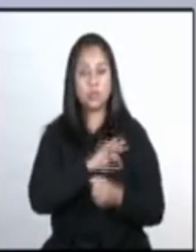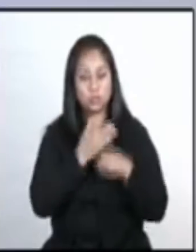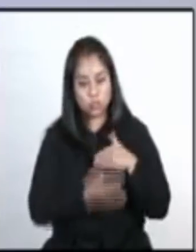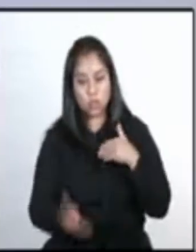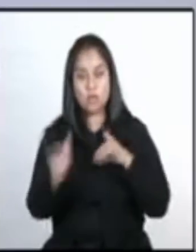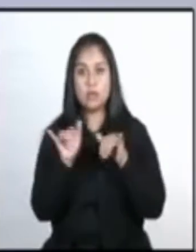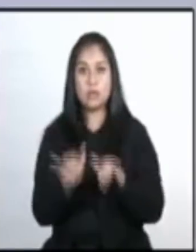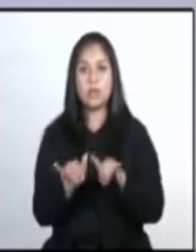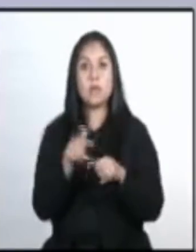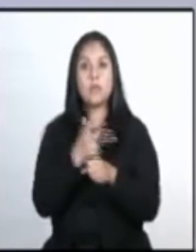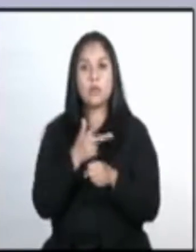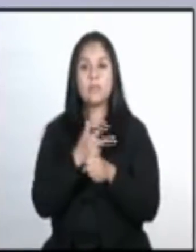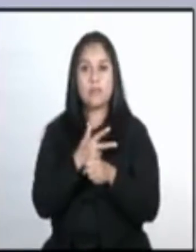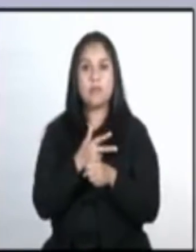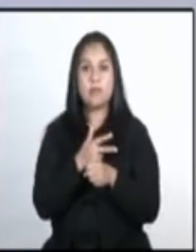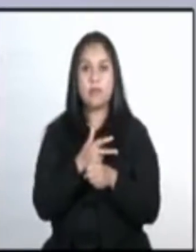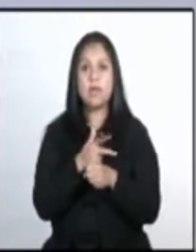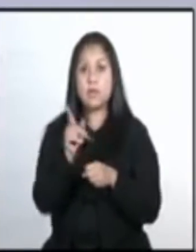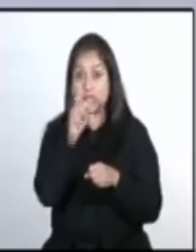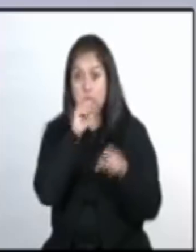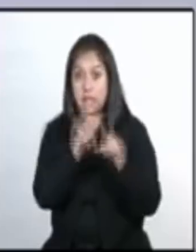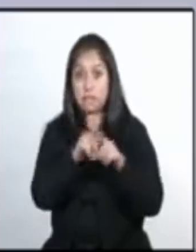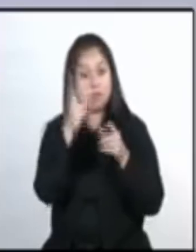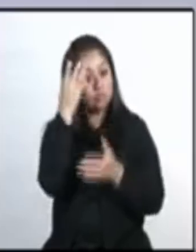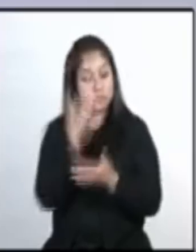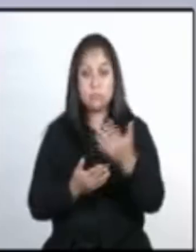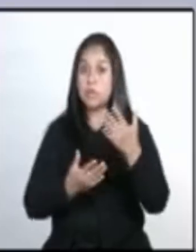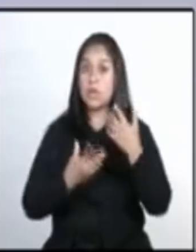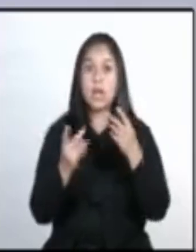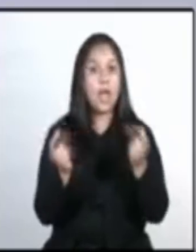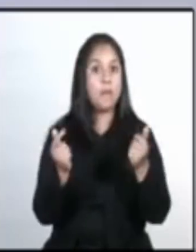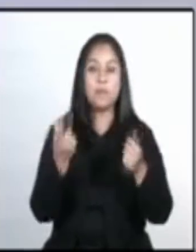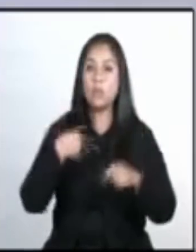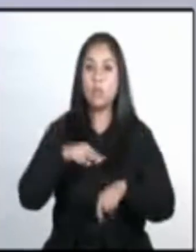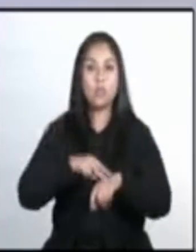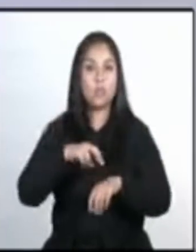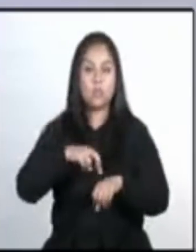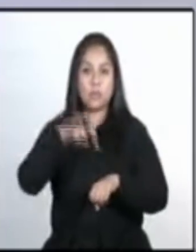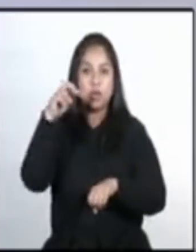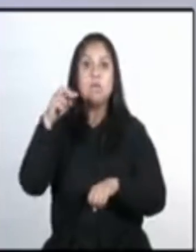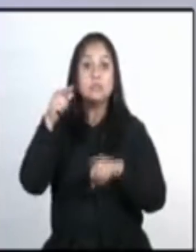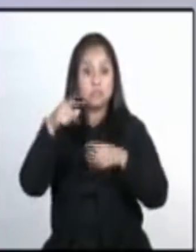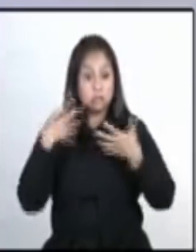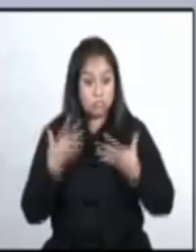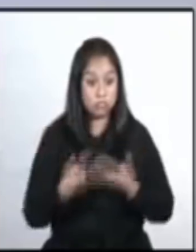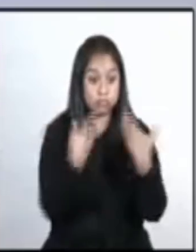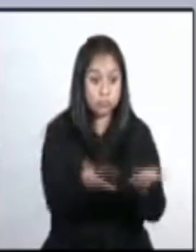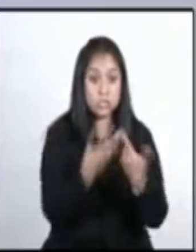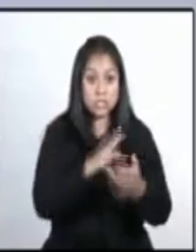su estadía en el territorio nacional y abandonar inmediatamente nuestro territorio luego de haber entregado la